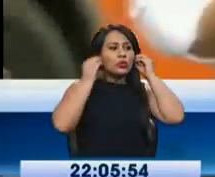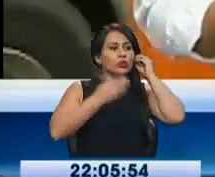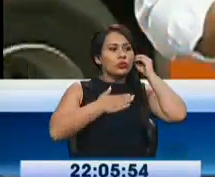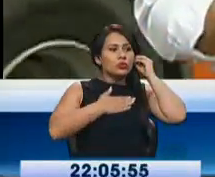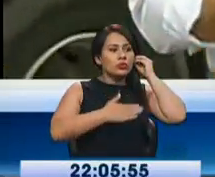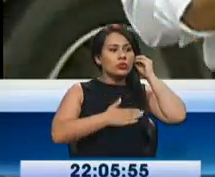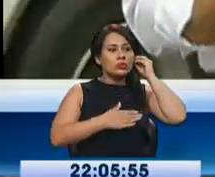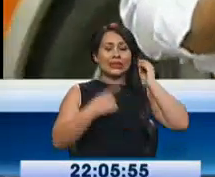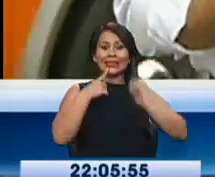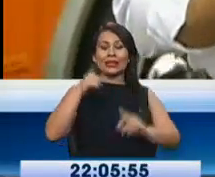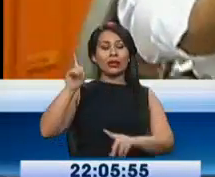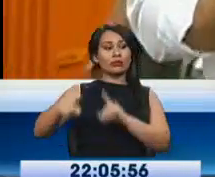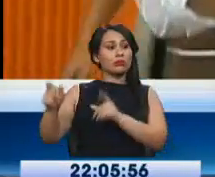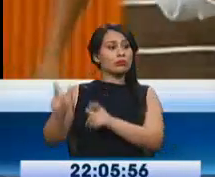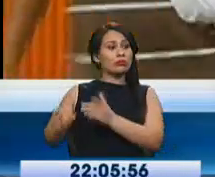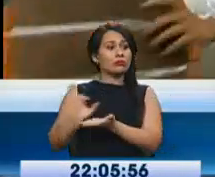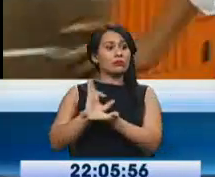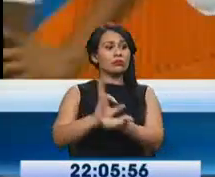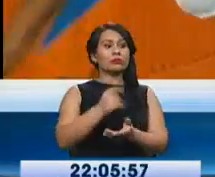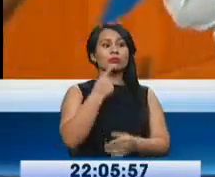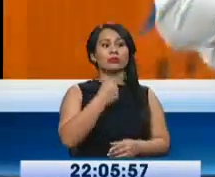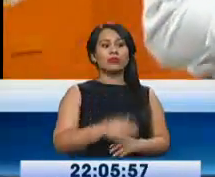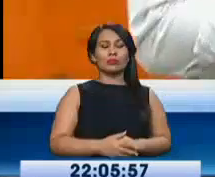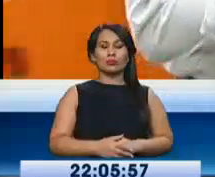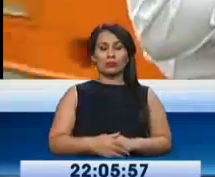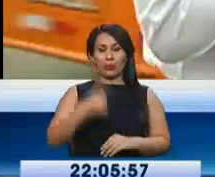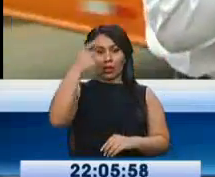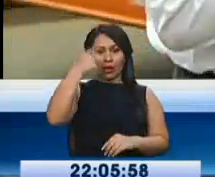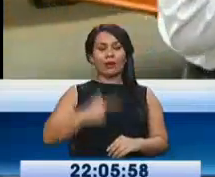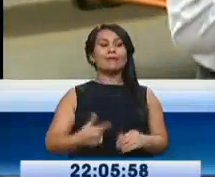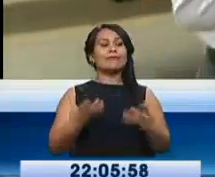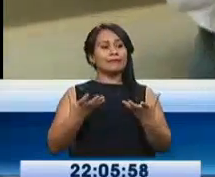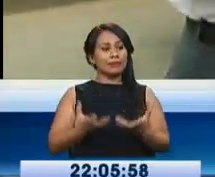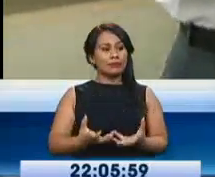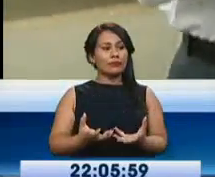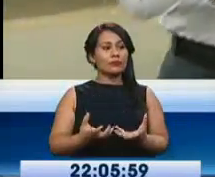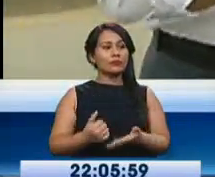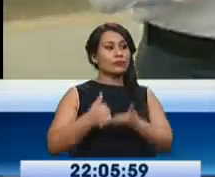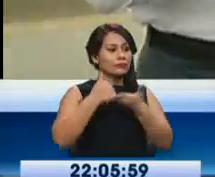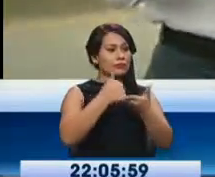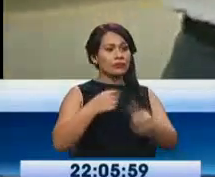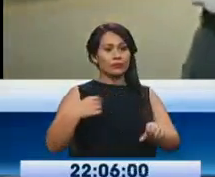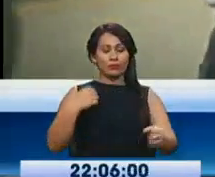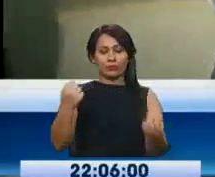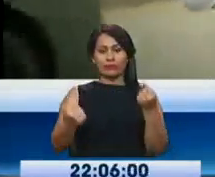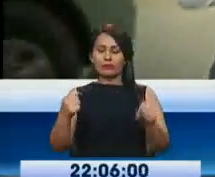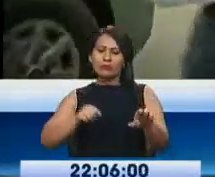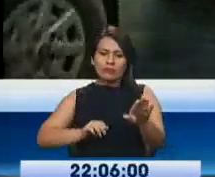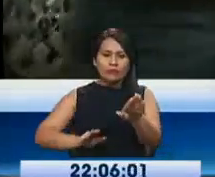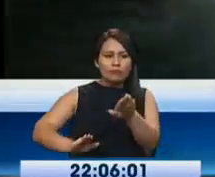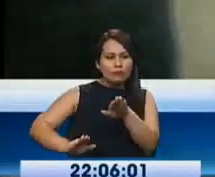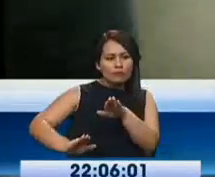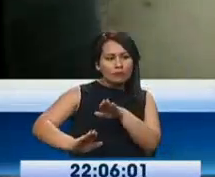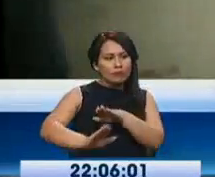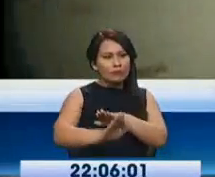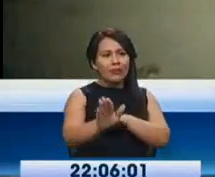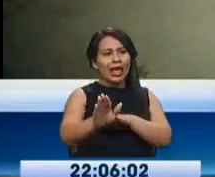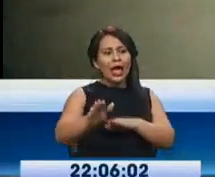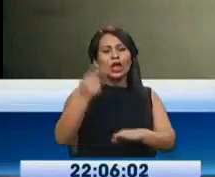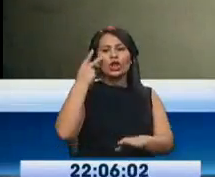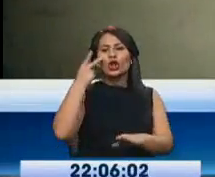Según lo que dicen algunos testigos, el conductor trató de esquivar este vehículo y se impactó directamente en esta